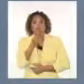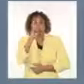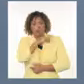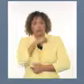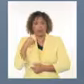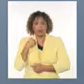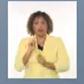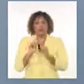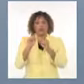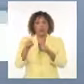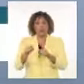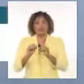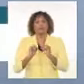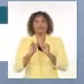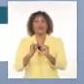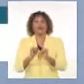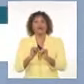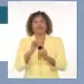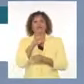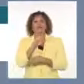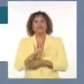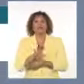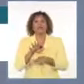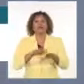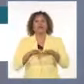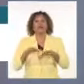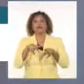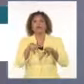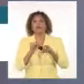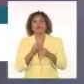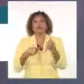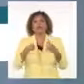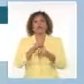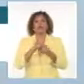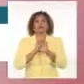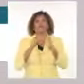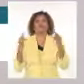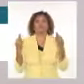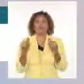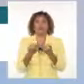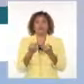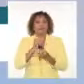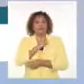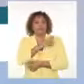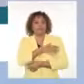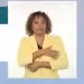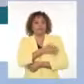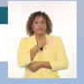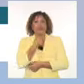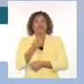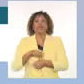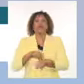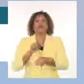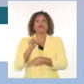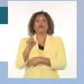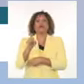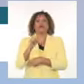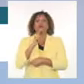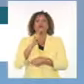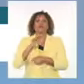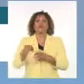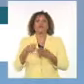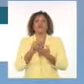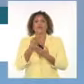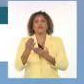reportaron cinco nuevas acciones bélicas contra familias en la franja de Gaza durante las últimas 24 horas,